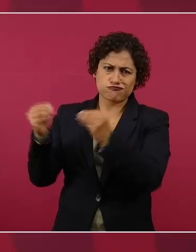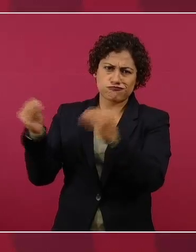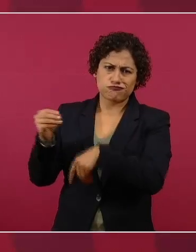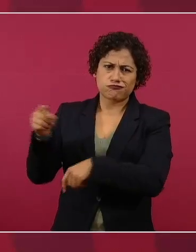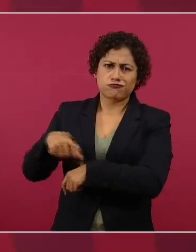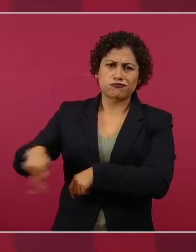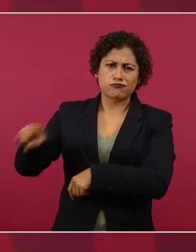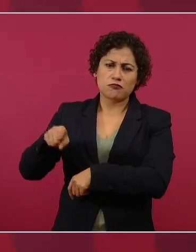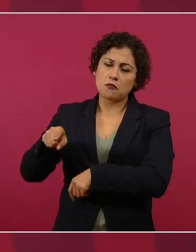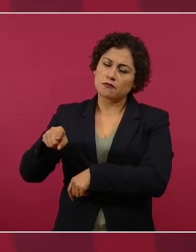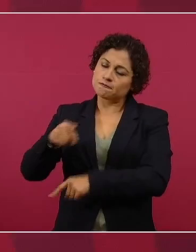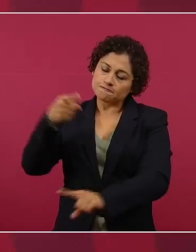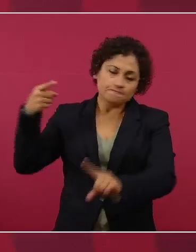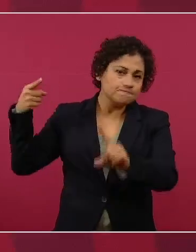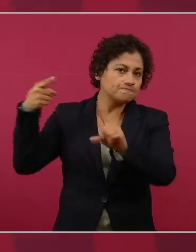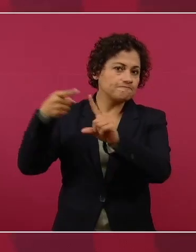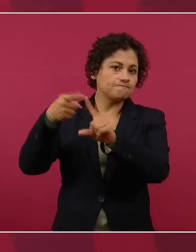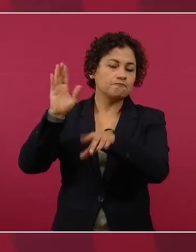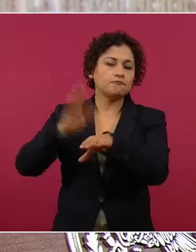siempre los principios.